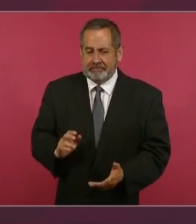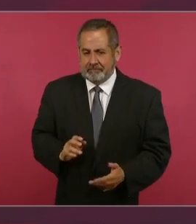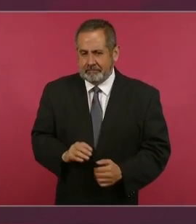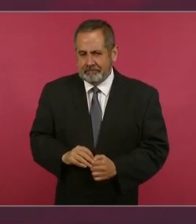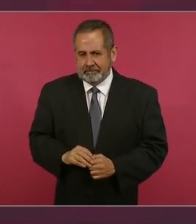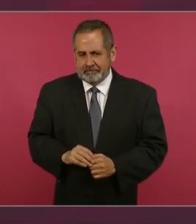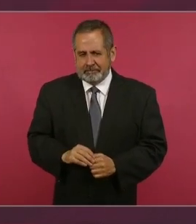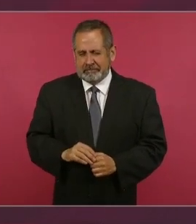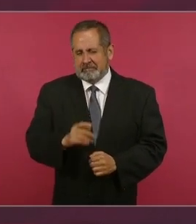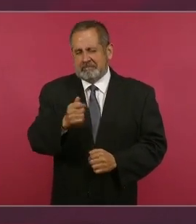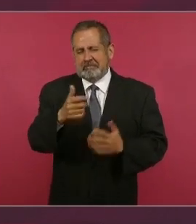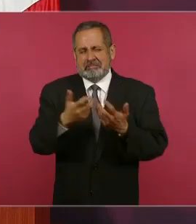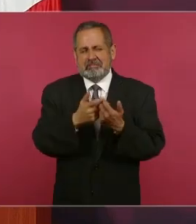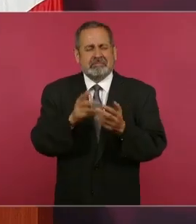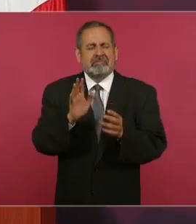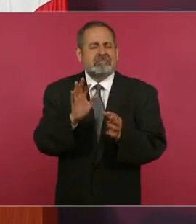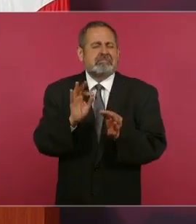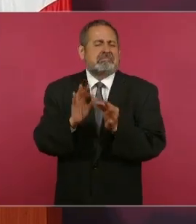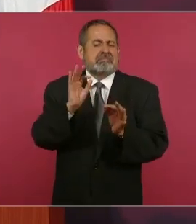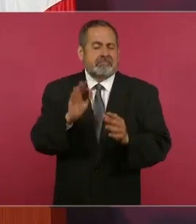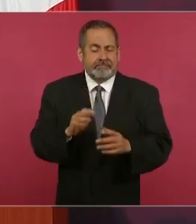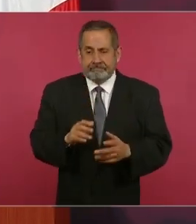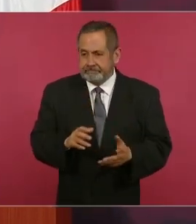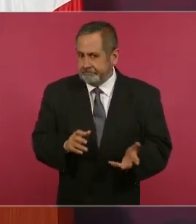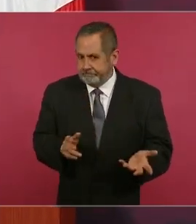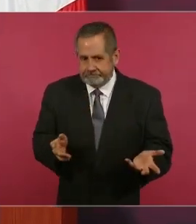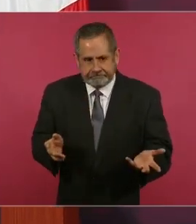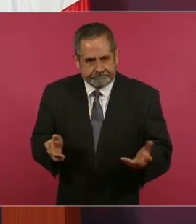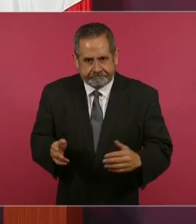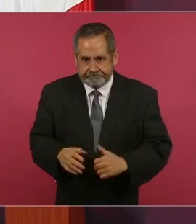se ajusta, ¿no? Casi le atina.